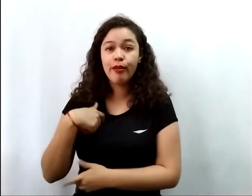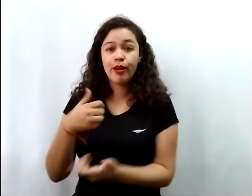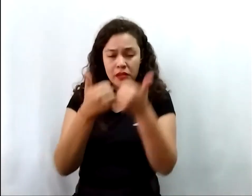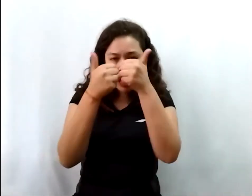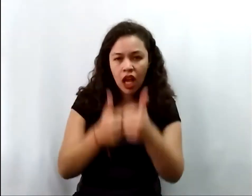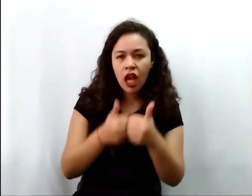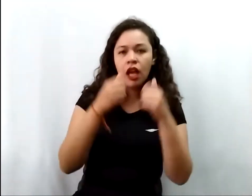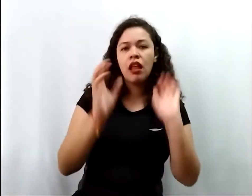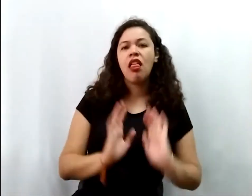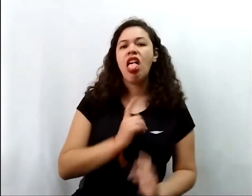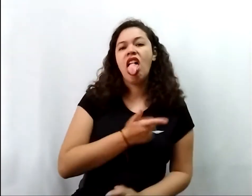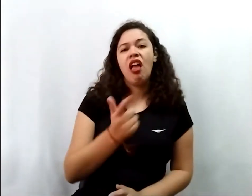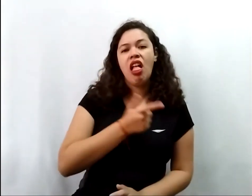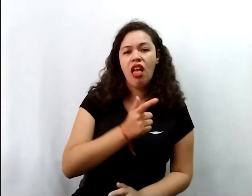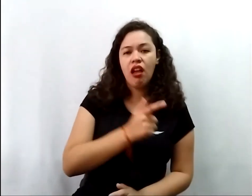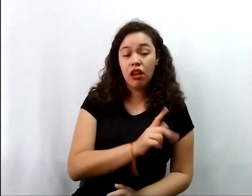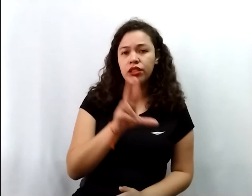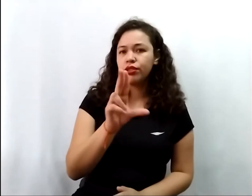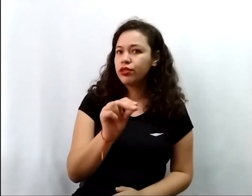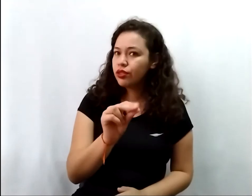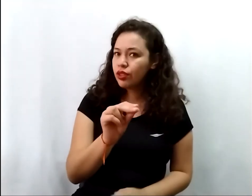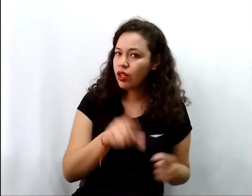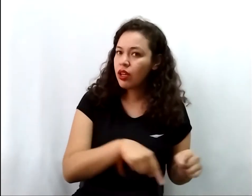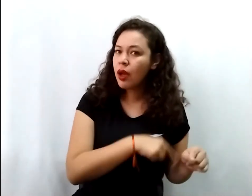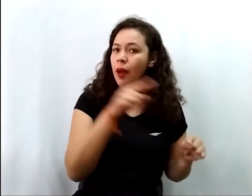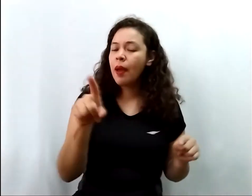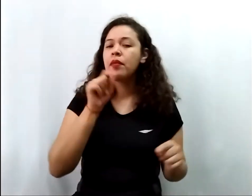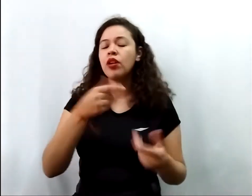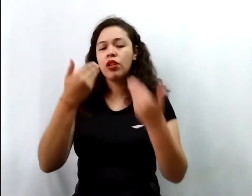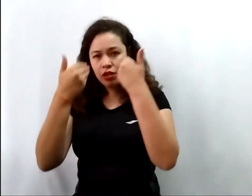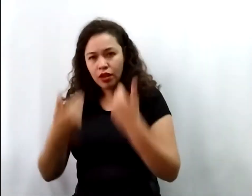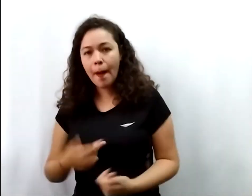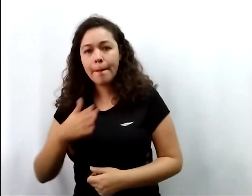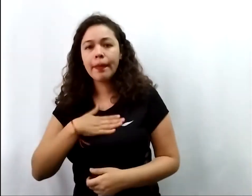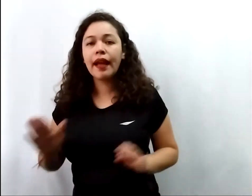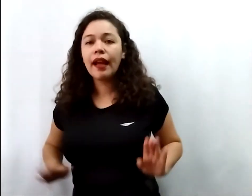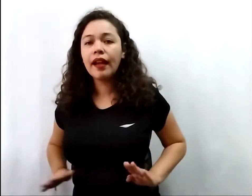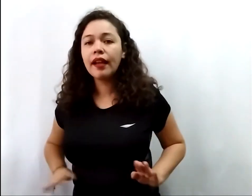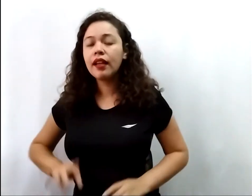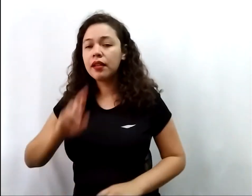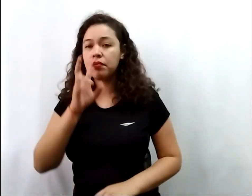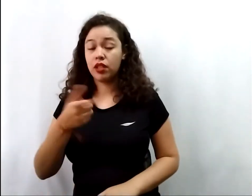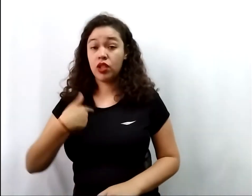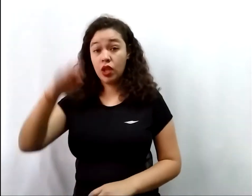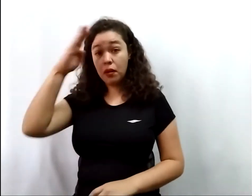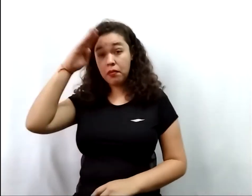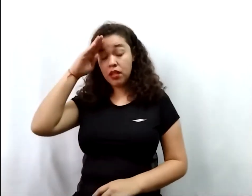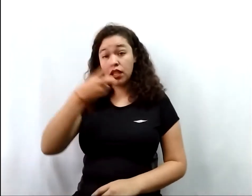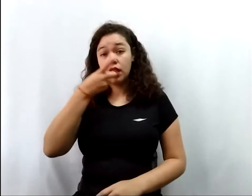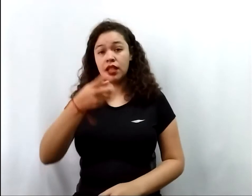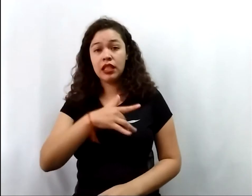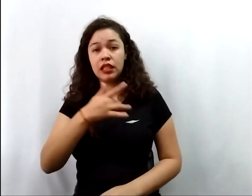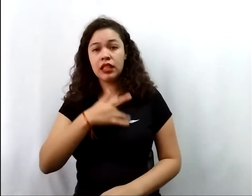mi tendencia es ir hacia dar lo mejor de mí y decir lo que pienso y siento en su